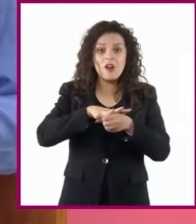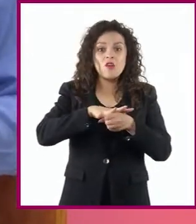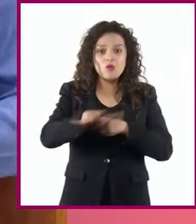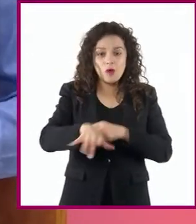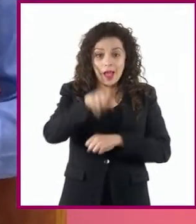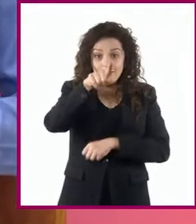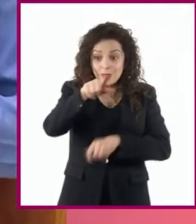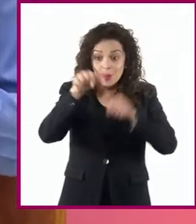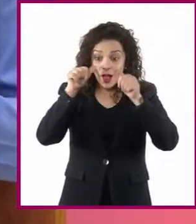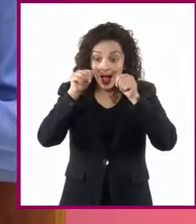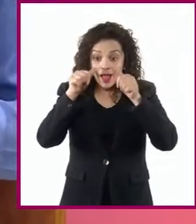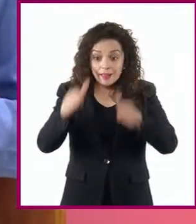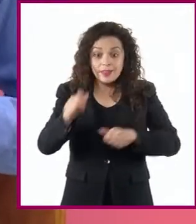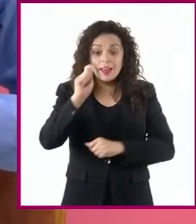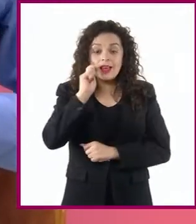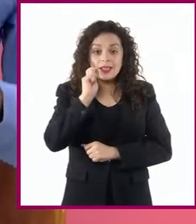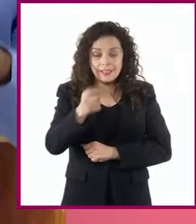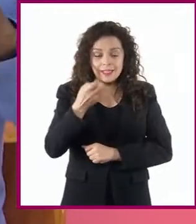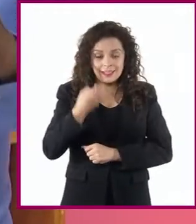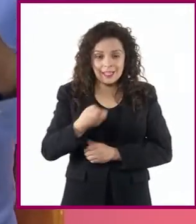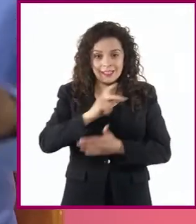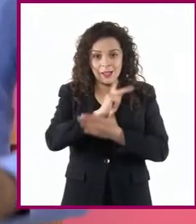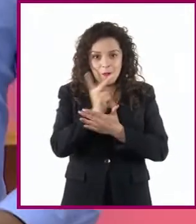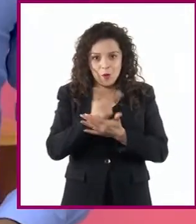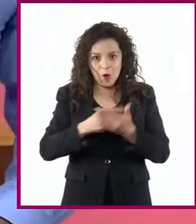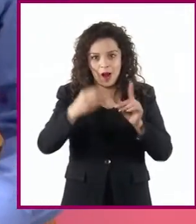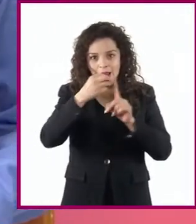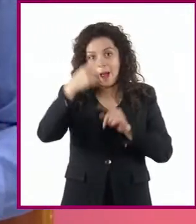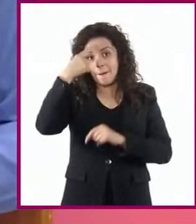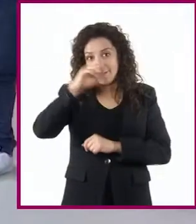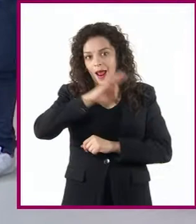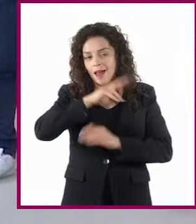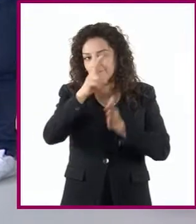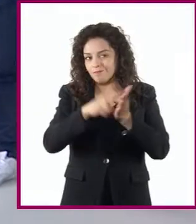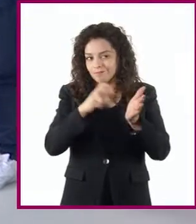presten atención a la sesión para que lo podamos corregir.